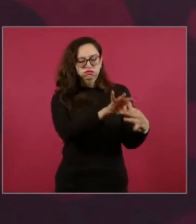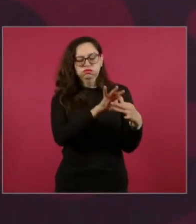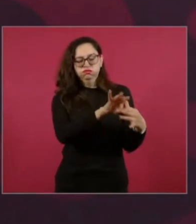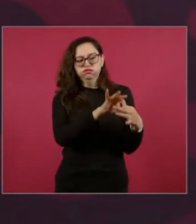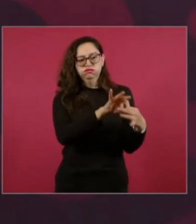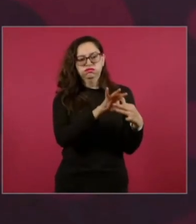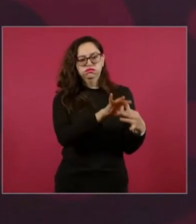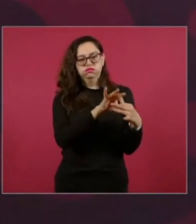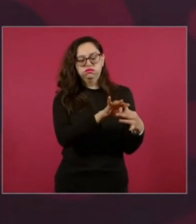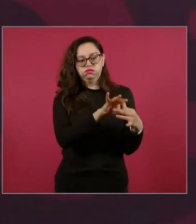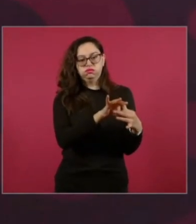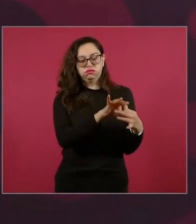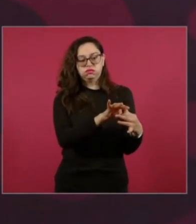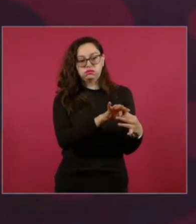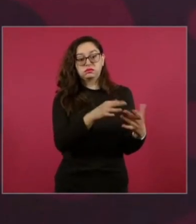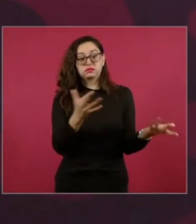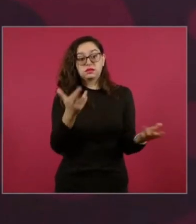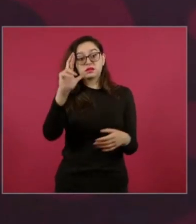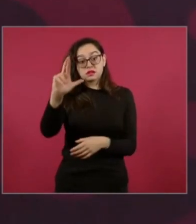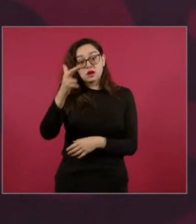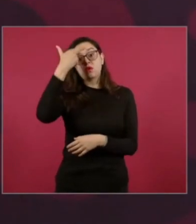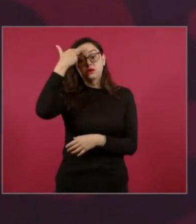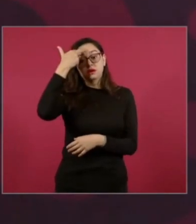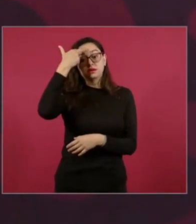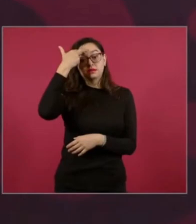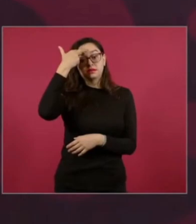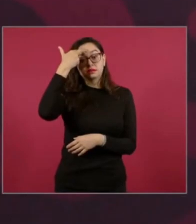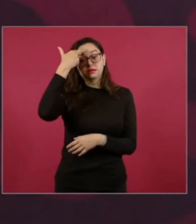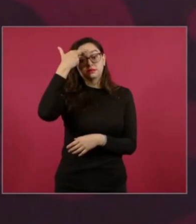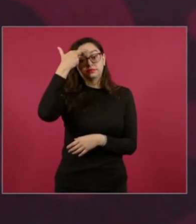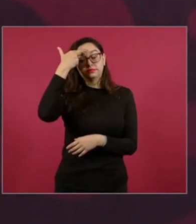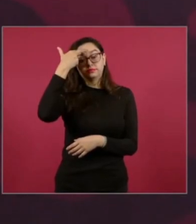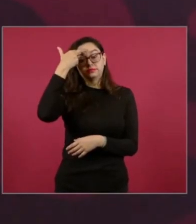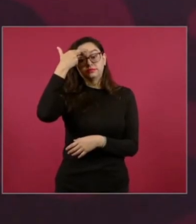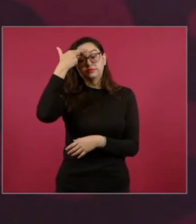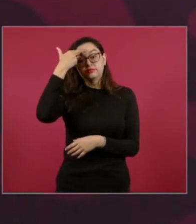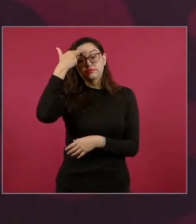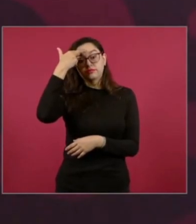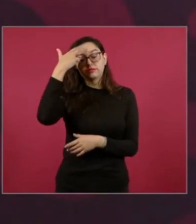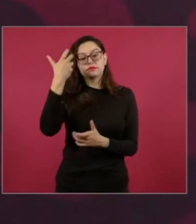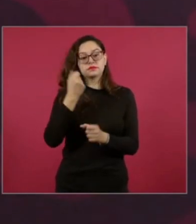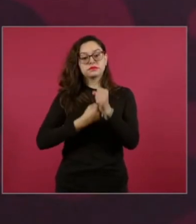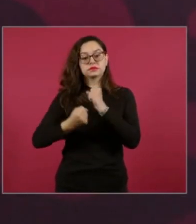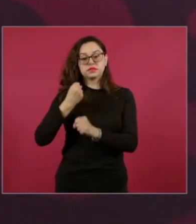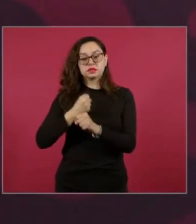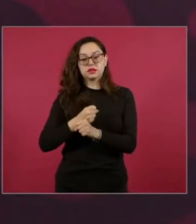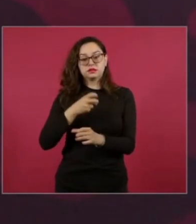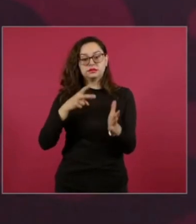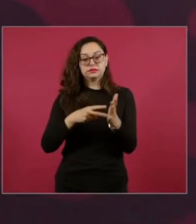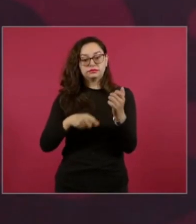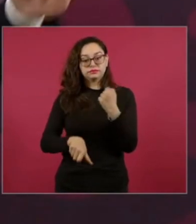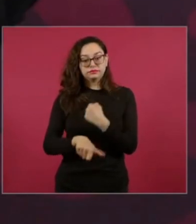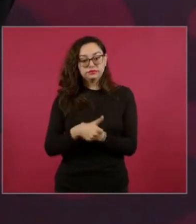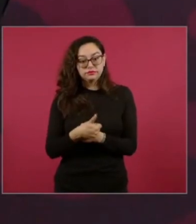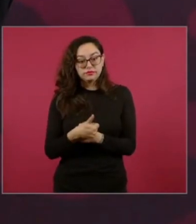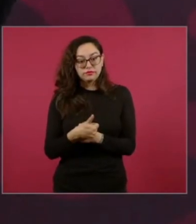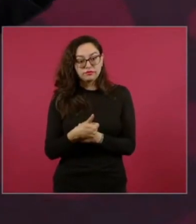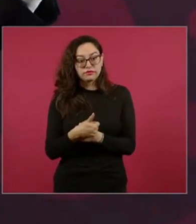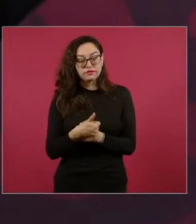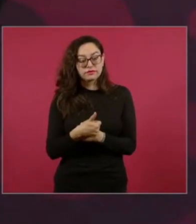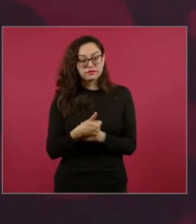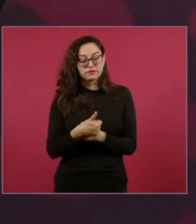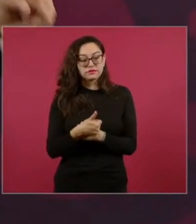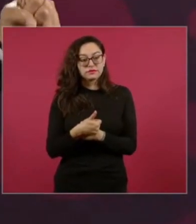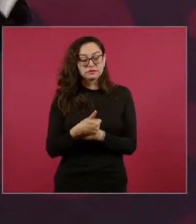de un plumazo borró a la Suprema Corte de Justicia de la Nación y puso ministros a